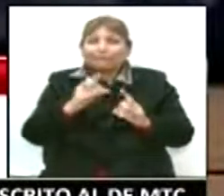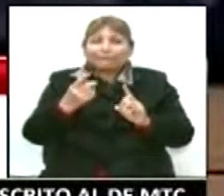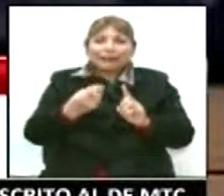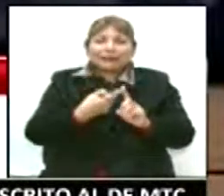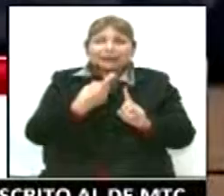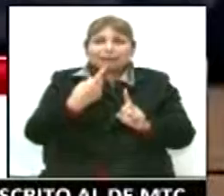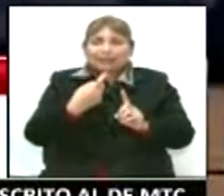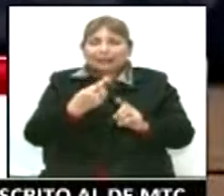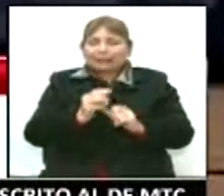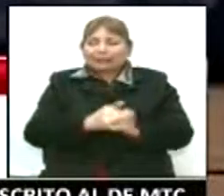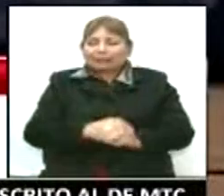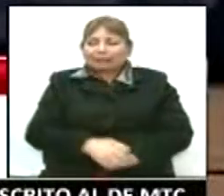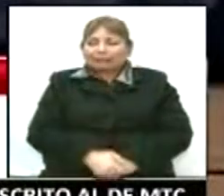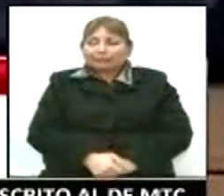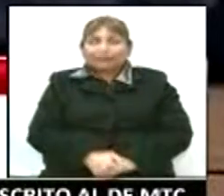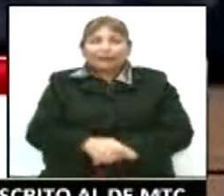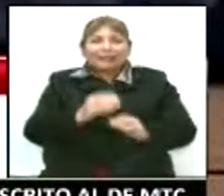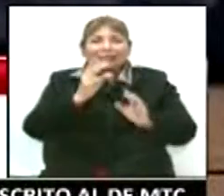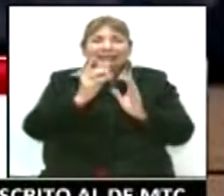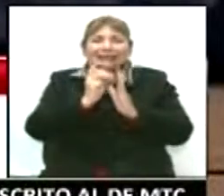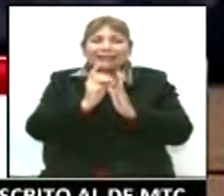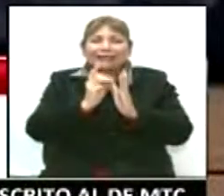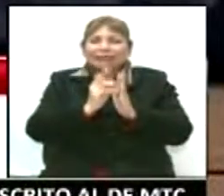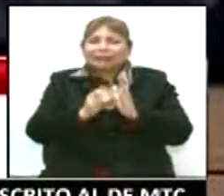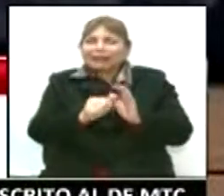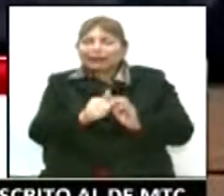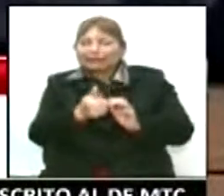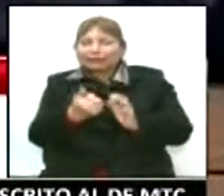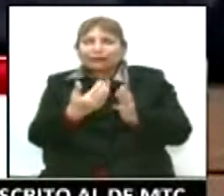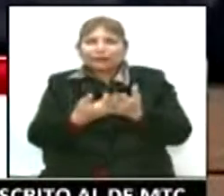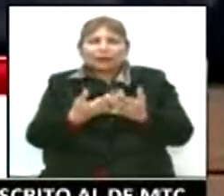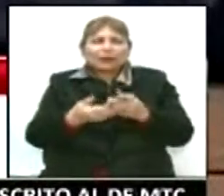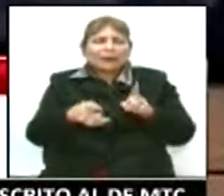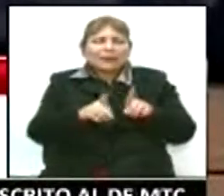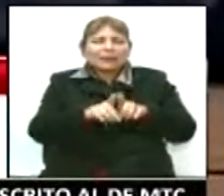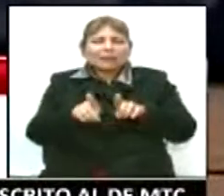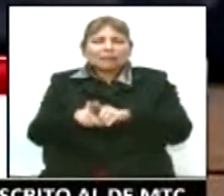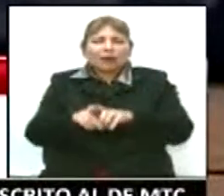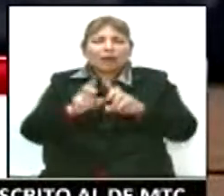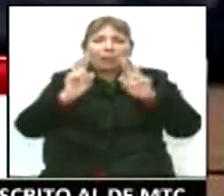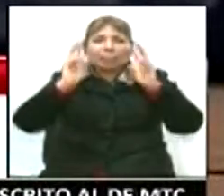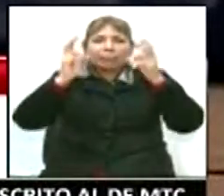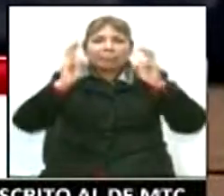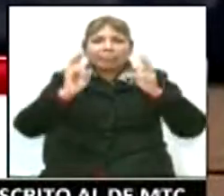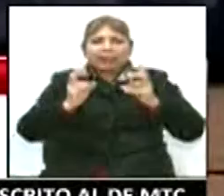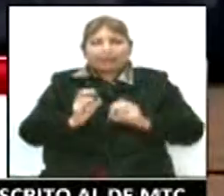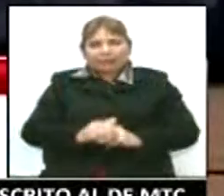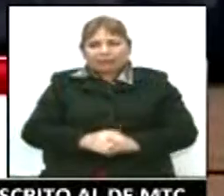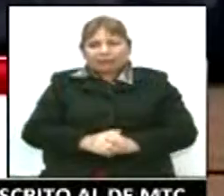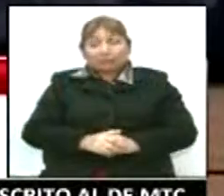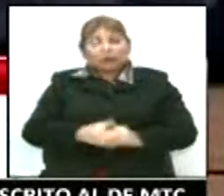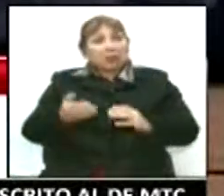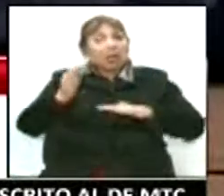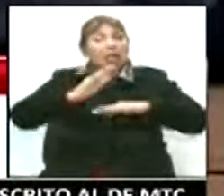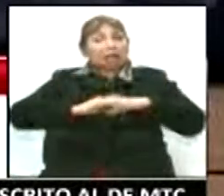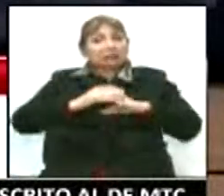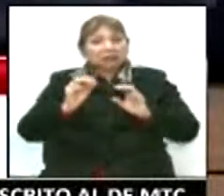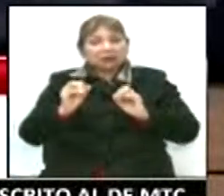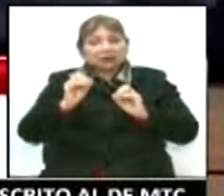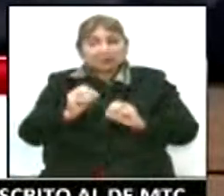Principal y dictamen de las otras comisiones sobre un mismo tema, y luego se hace un texto